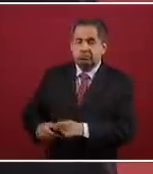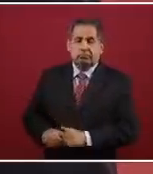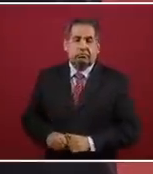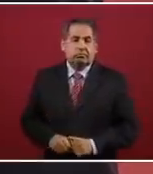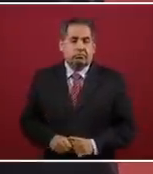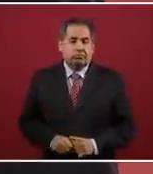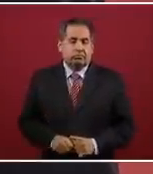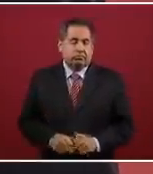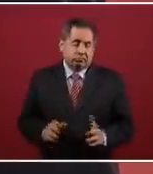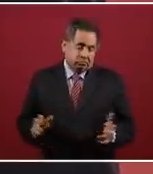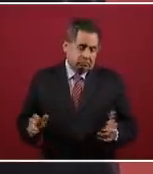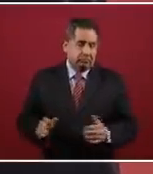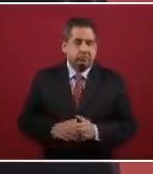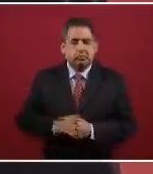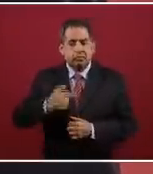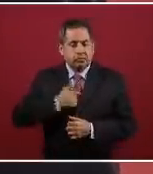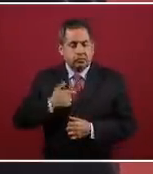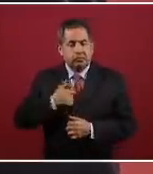Yo tengo